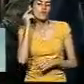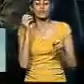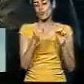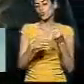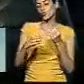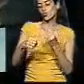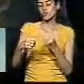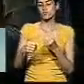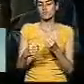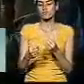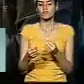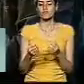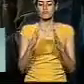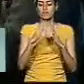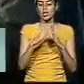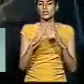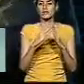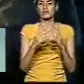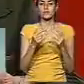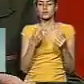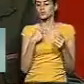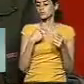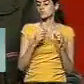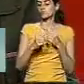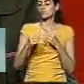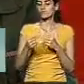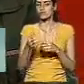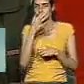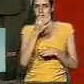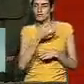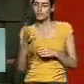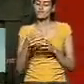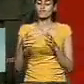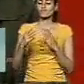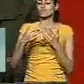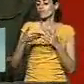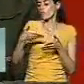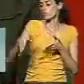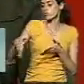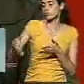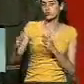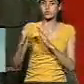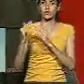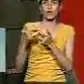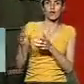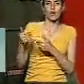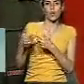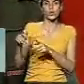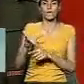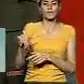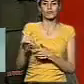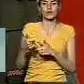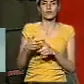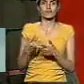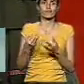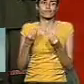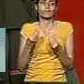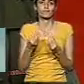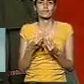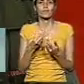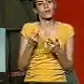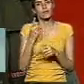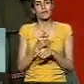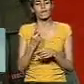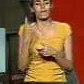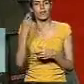calle y le echa la basura a otro ahí al lado. Y no sé qué. Y entonces hay pequeños conflictos entre comunidades que si hubiese cómo resolverlo, no